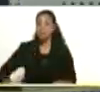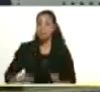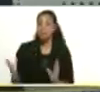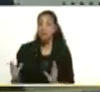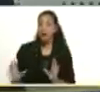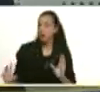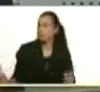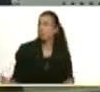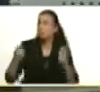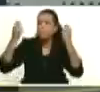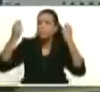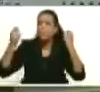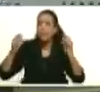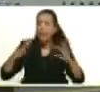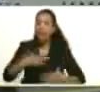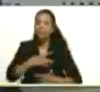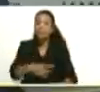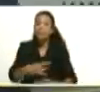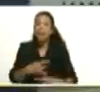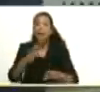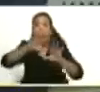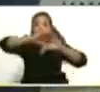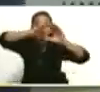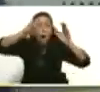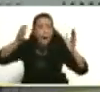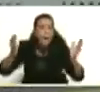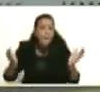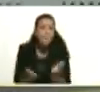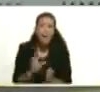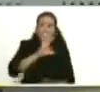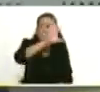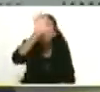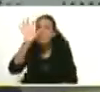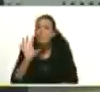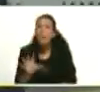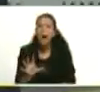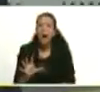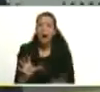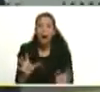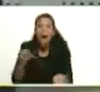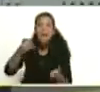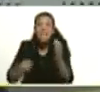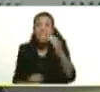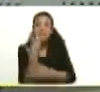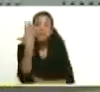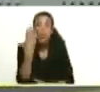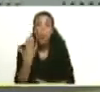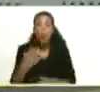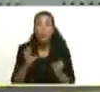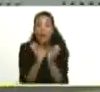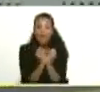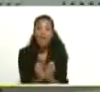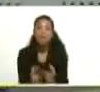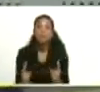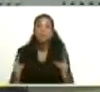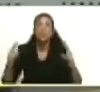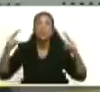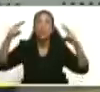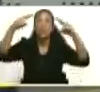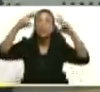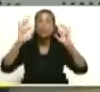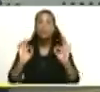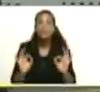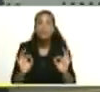debe impulsar una poderosa iniciativa global en el seno de la Organización de Naciones Unidas para